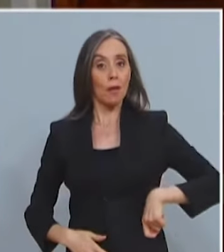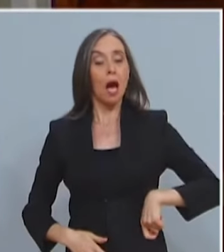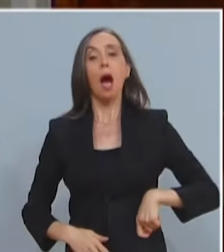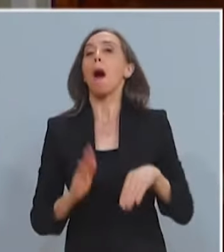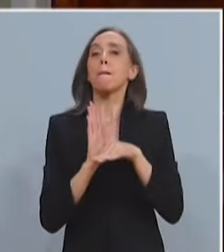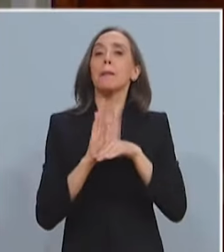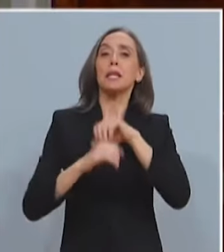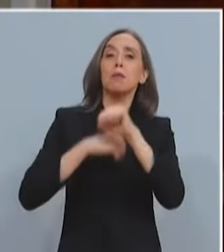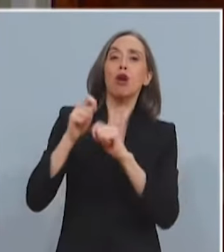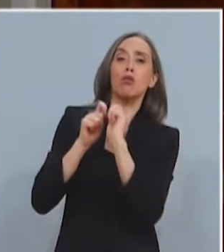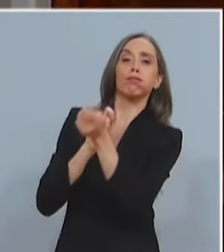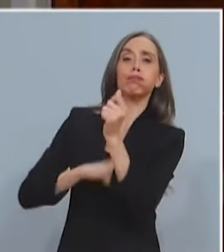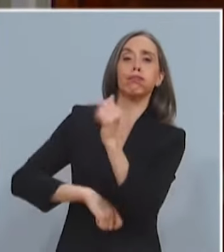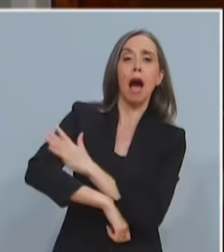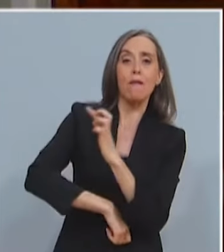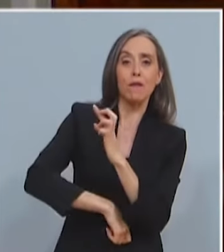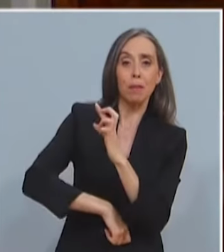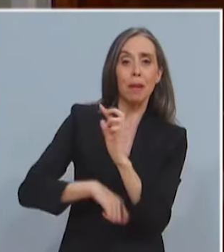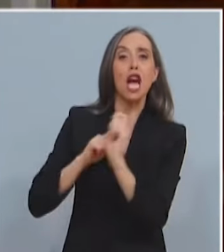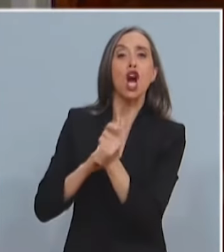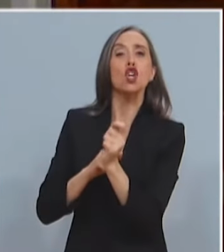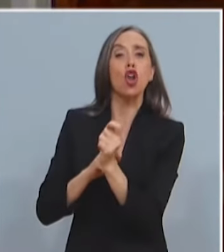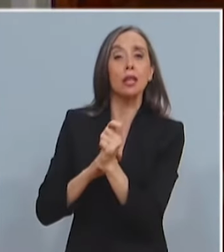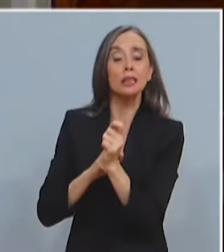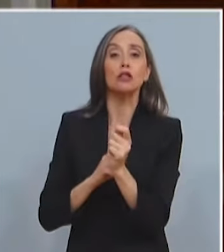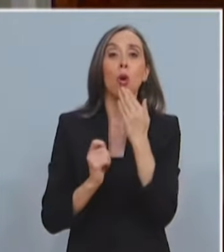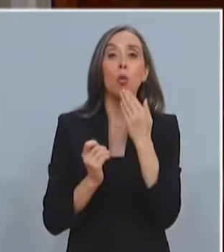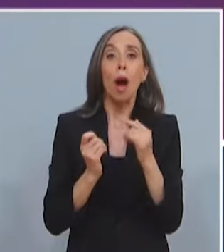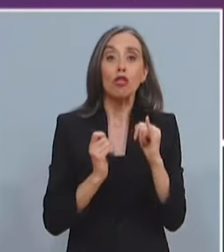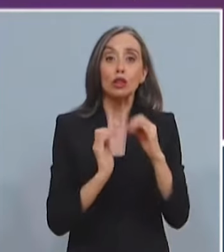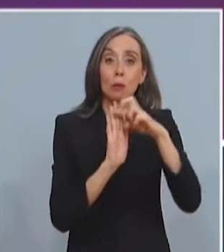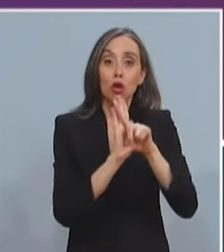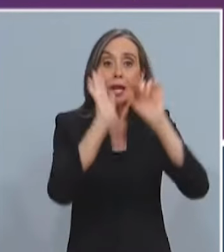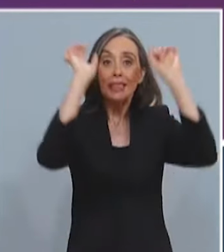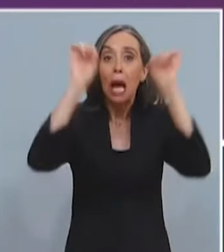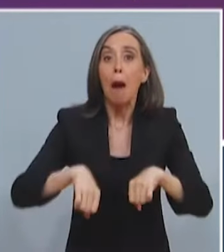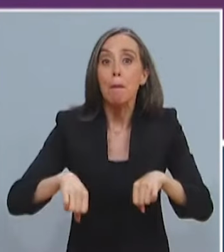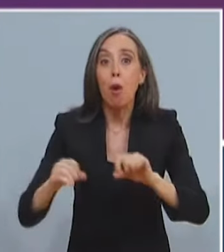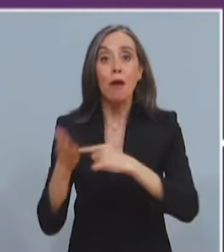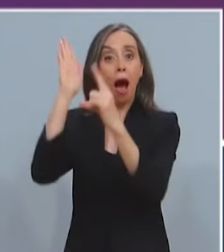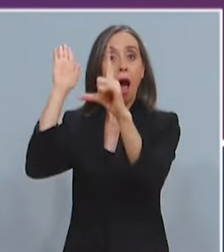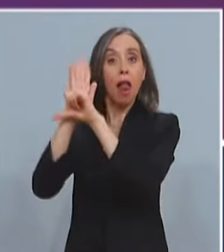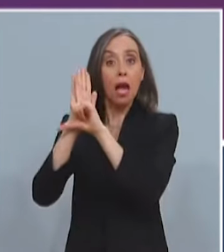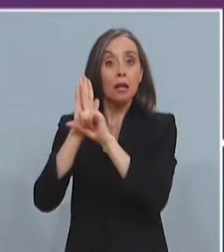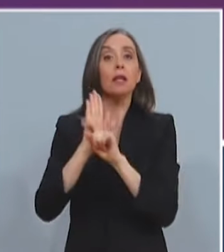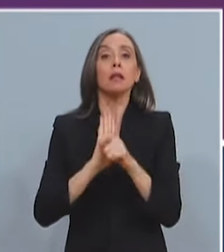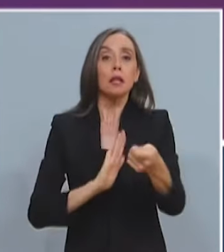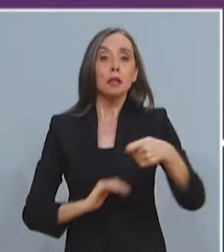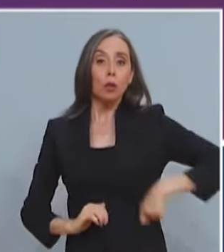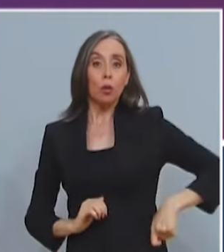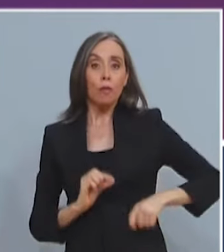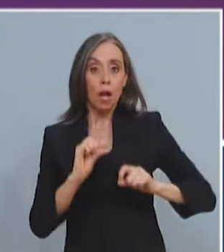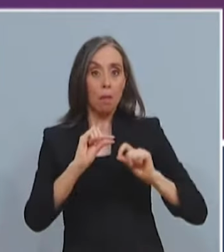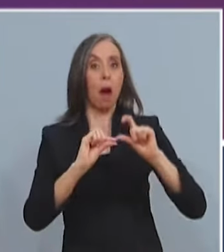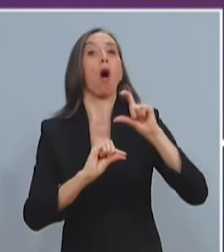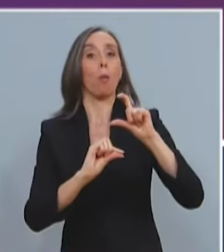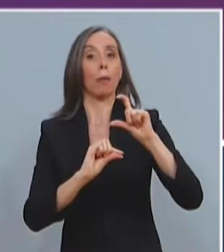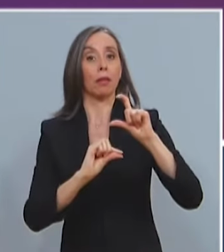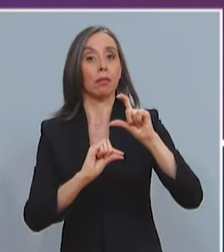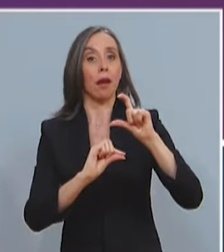mínimo de cotizaciones penas se apruebe esta reforma reciban un aumento significativo en sus pensiones